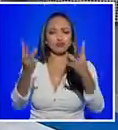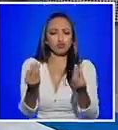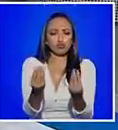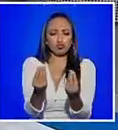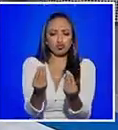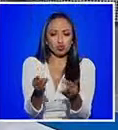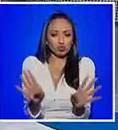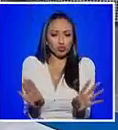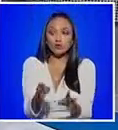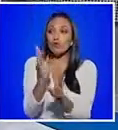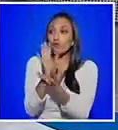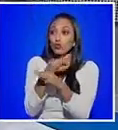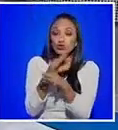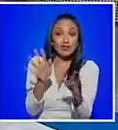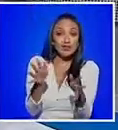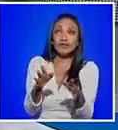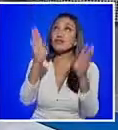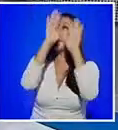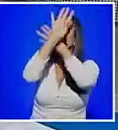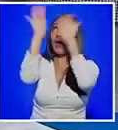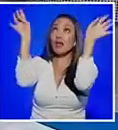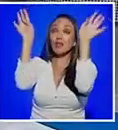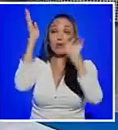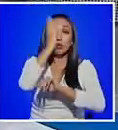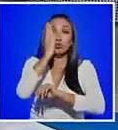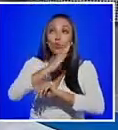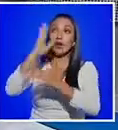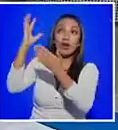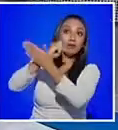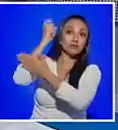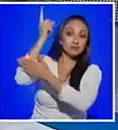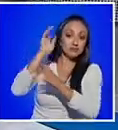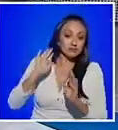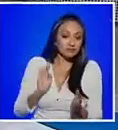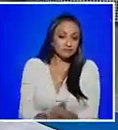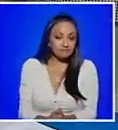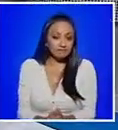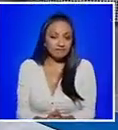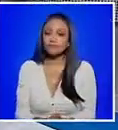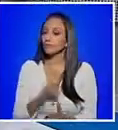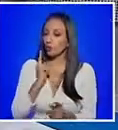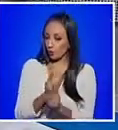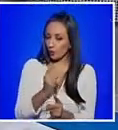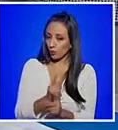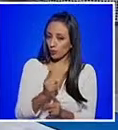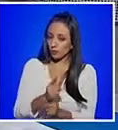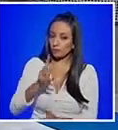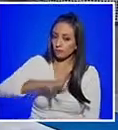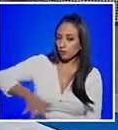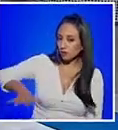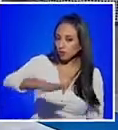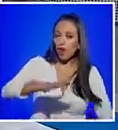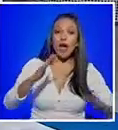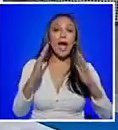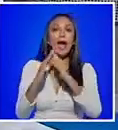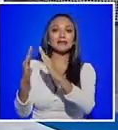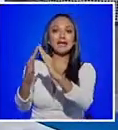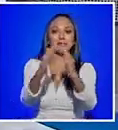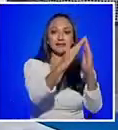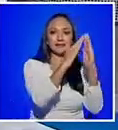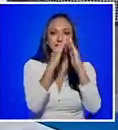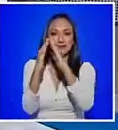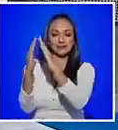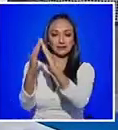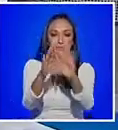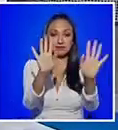no están funcionando, pero nunca, nunca fueron retirados. Por eso hoy Carla Delgado se encuentra en el sector de las casas donde